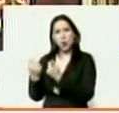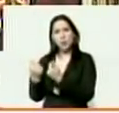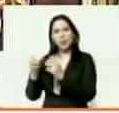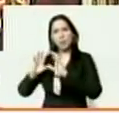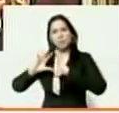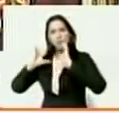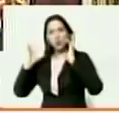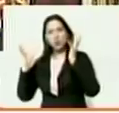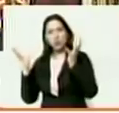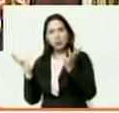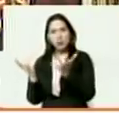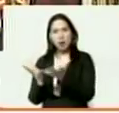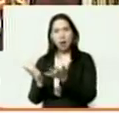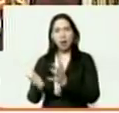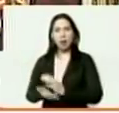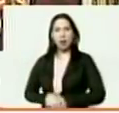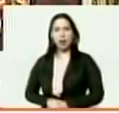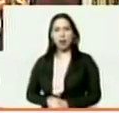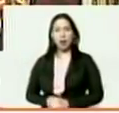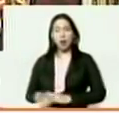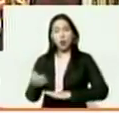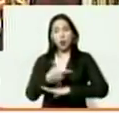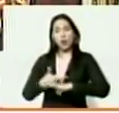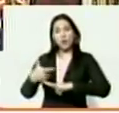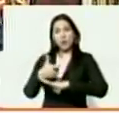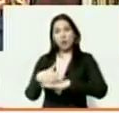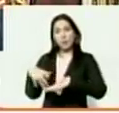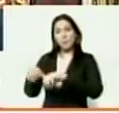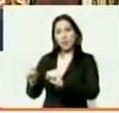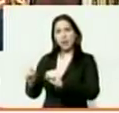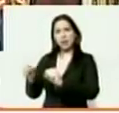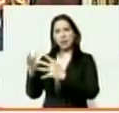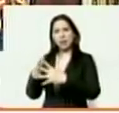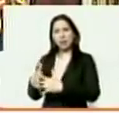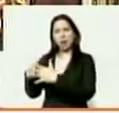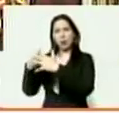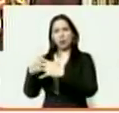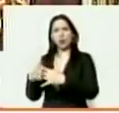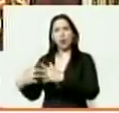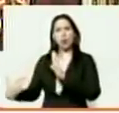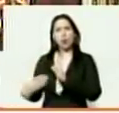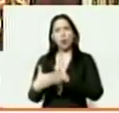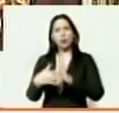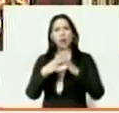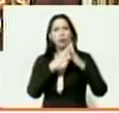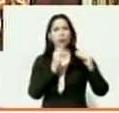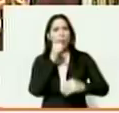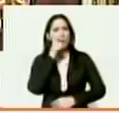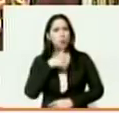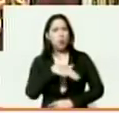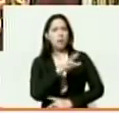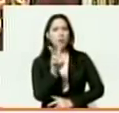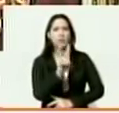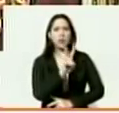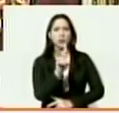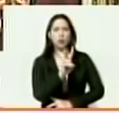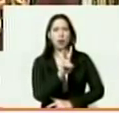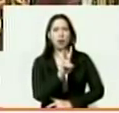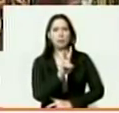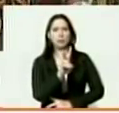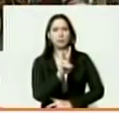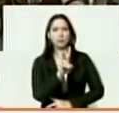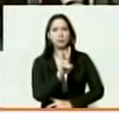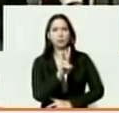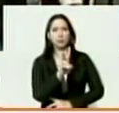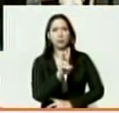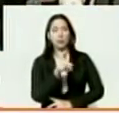mundial del gobierno imperialista de Estados Unidos contra todo el pueblo de Venezuela. Es